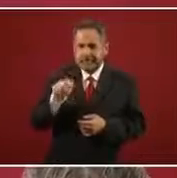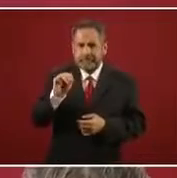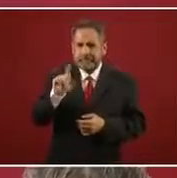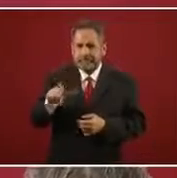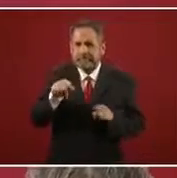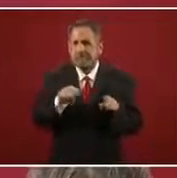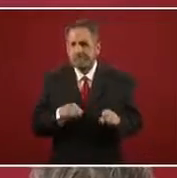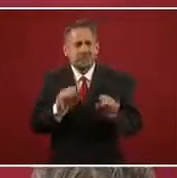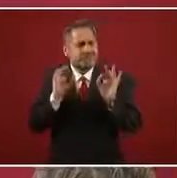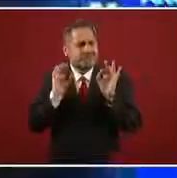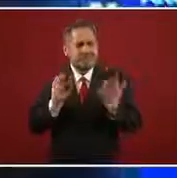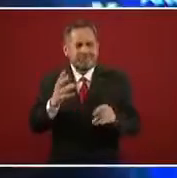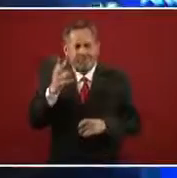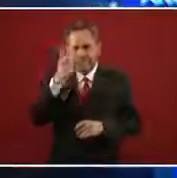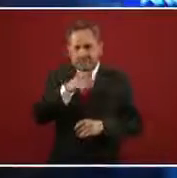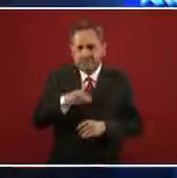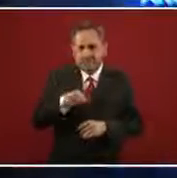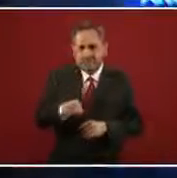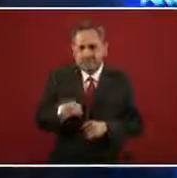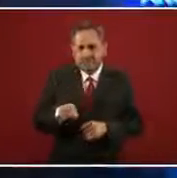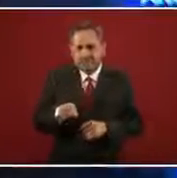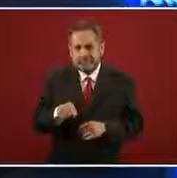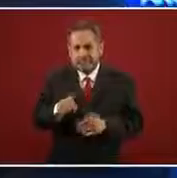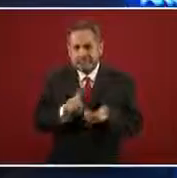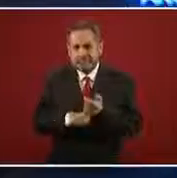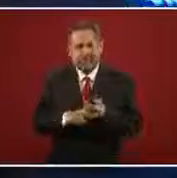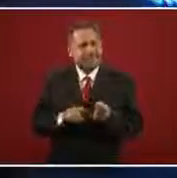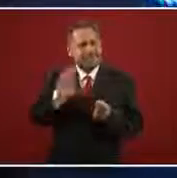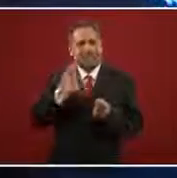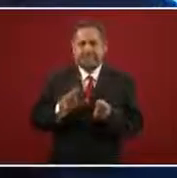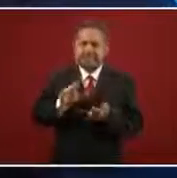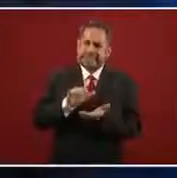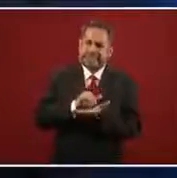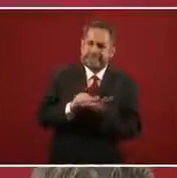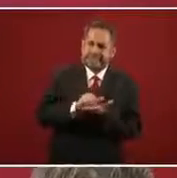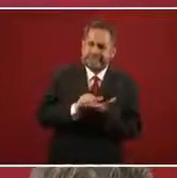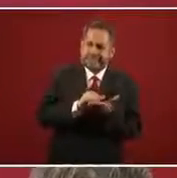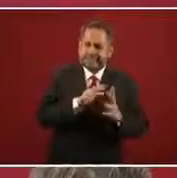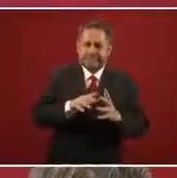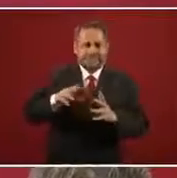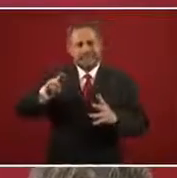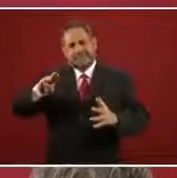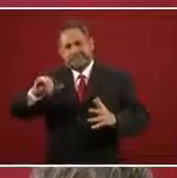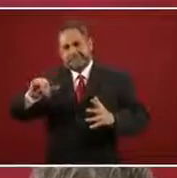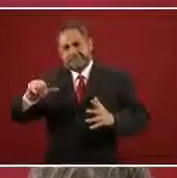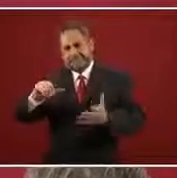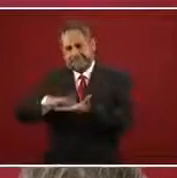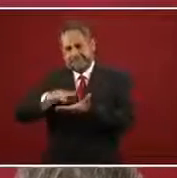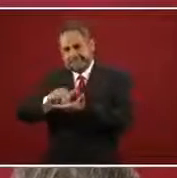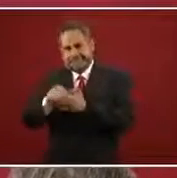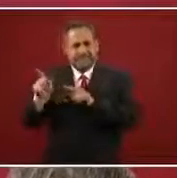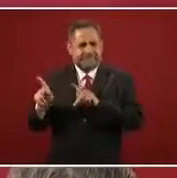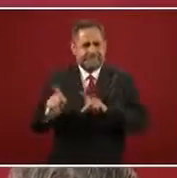Es el Nueva York de los mayas.